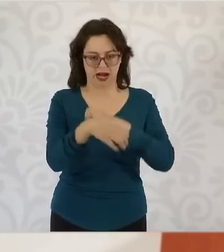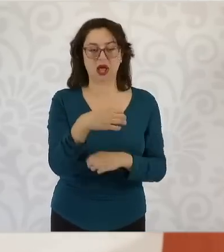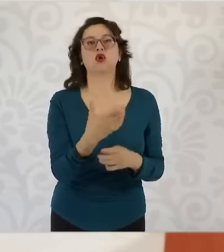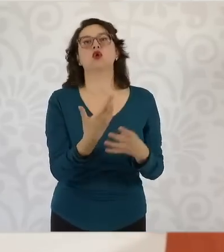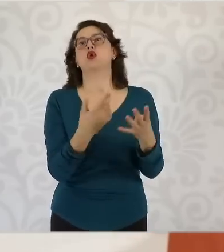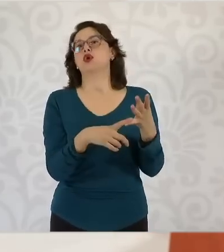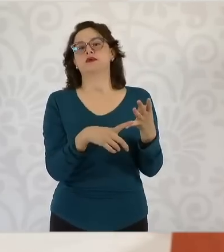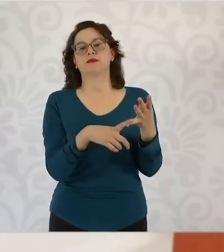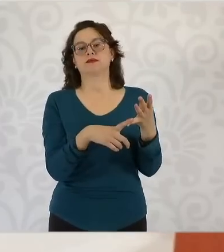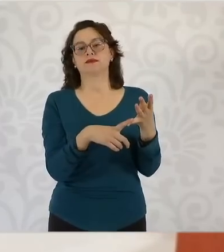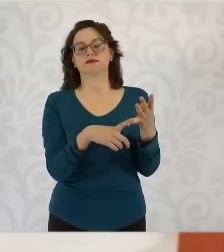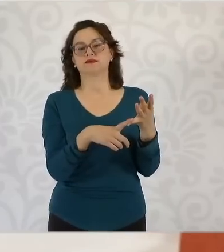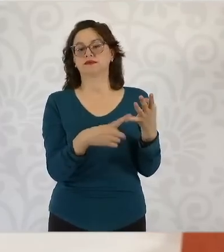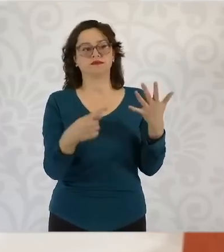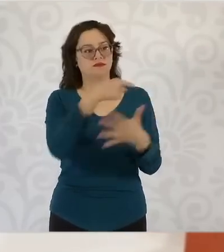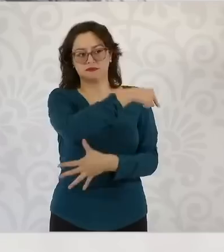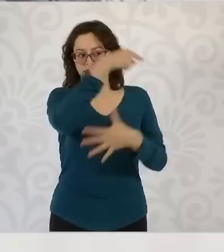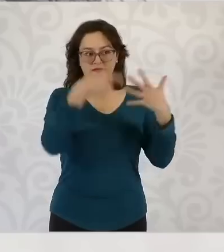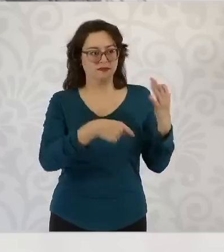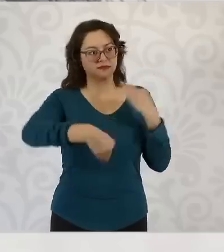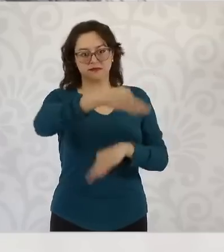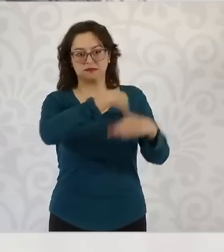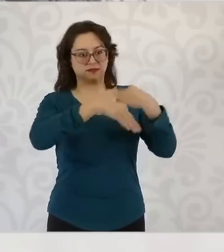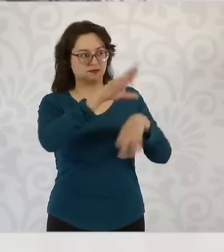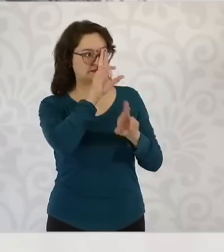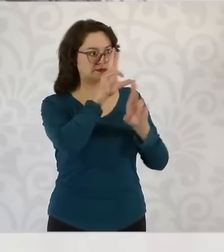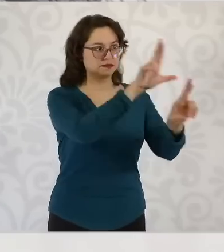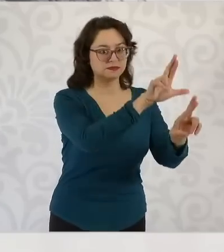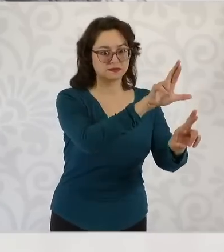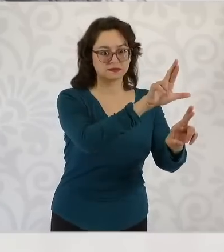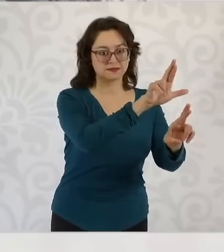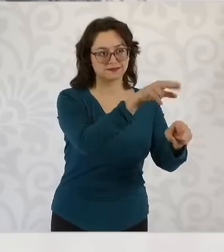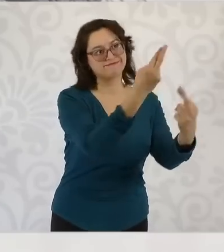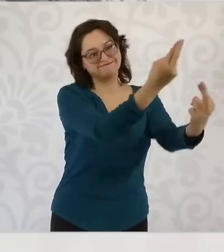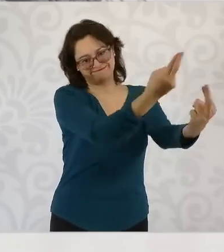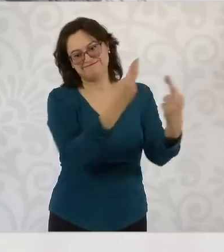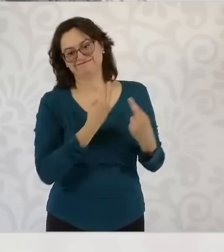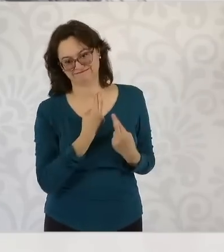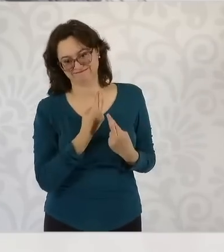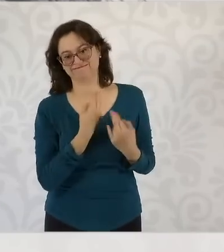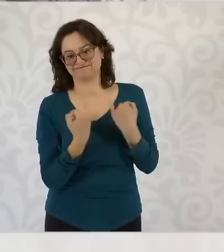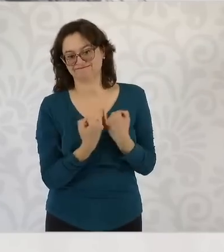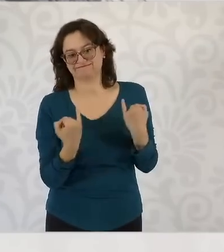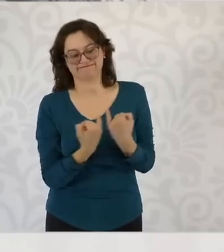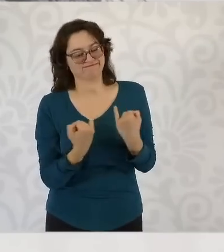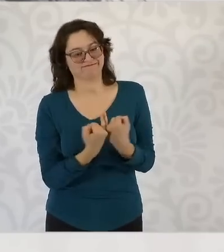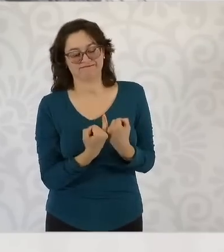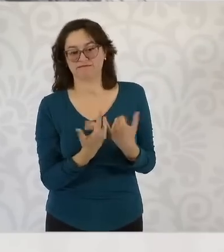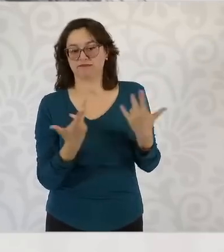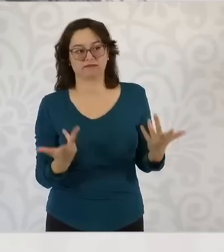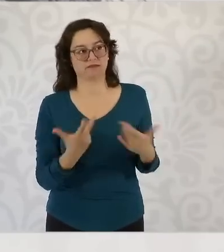llegó, a todos los respetamos. ¿Qué pedimos a cambio? Respeto,